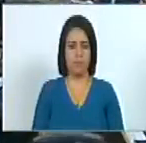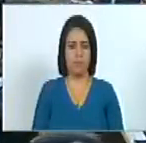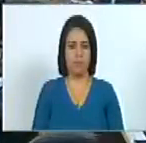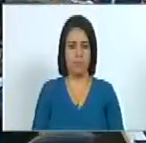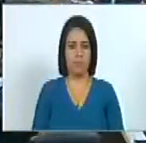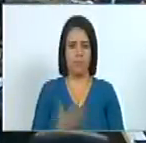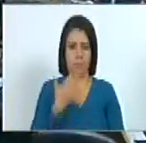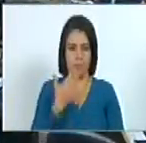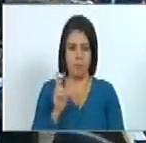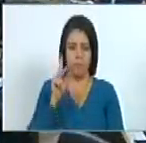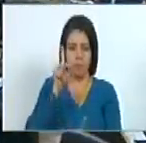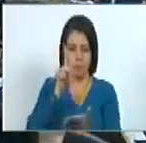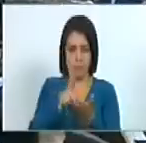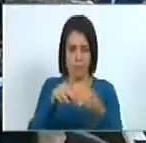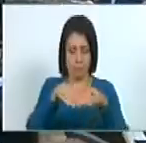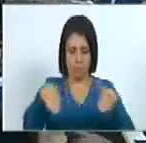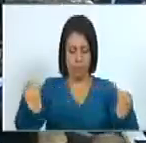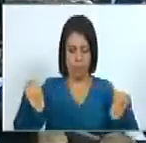solicita a la tribuna de oradores,